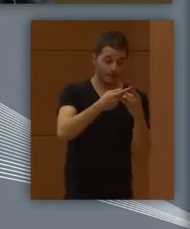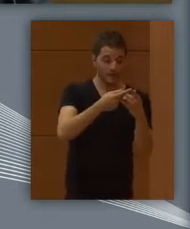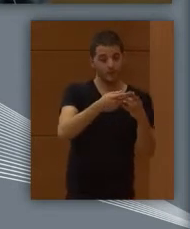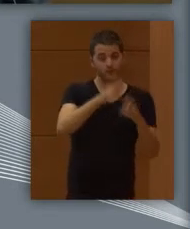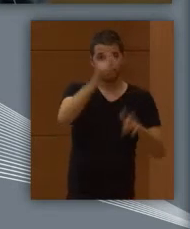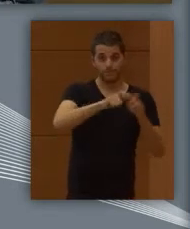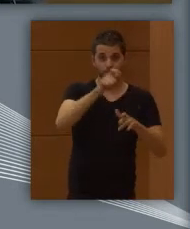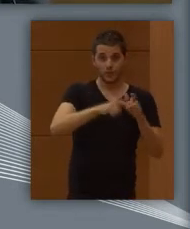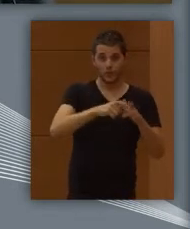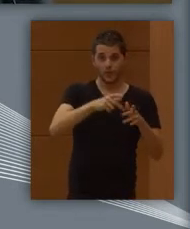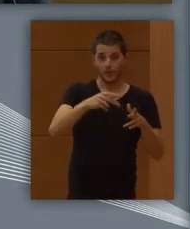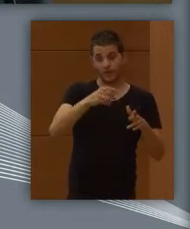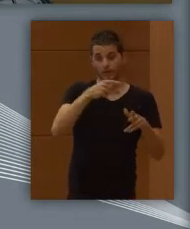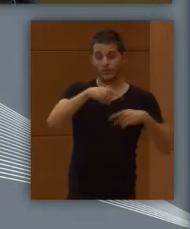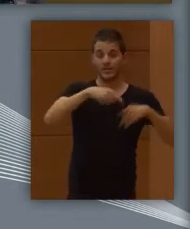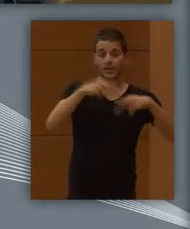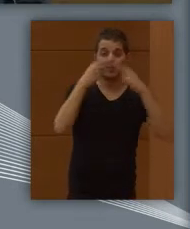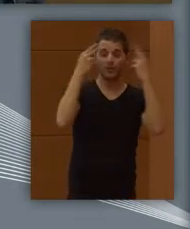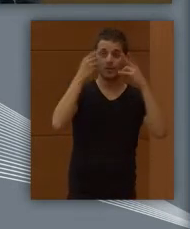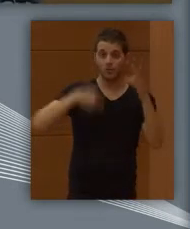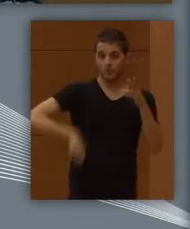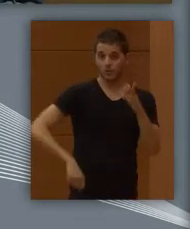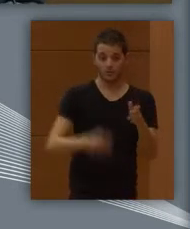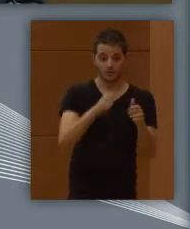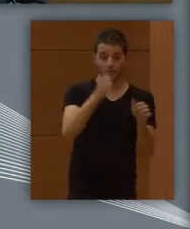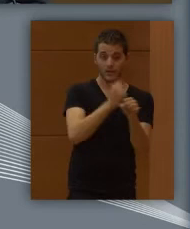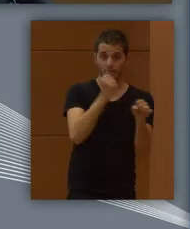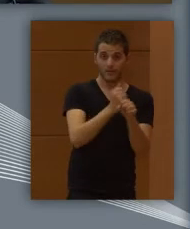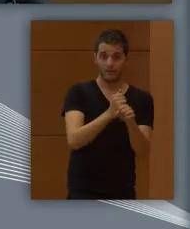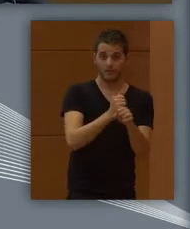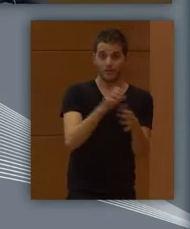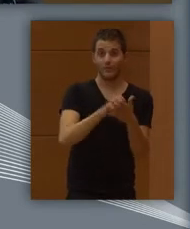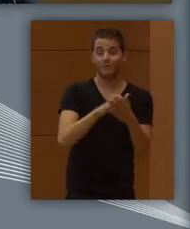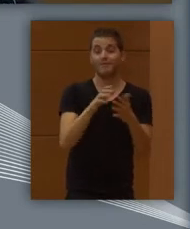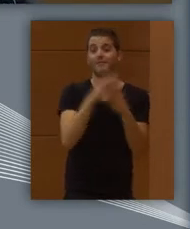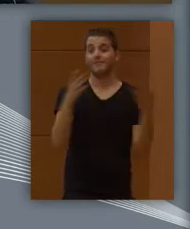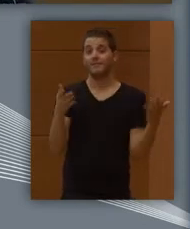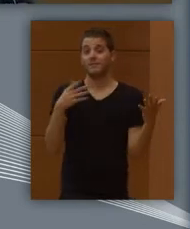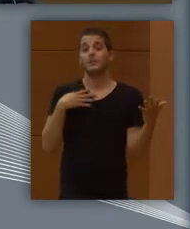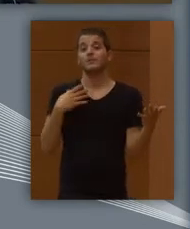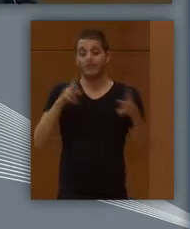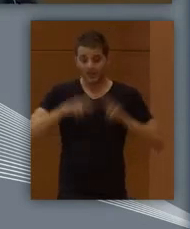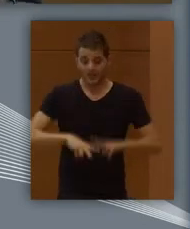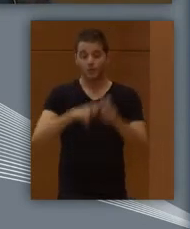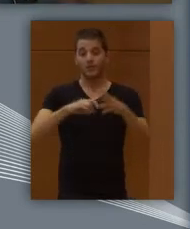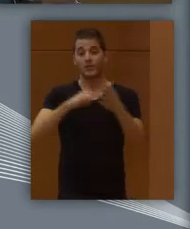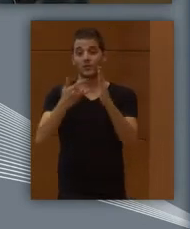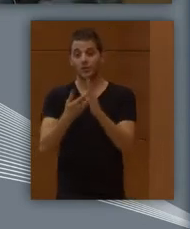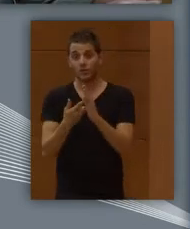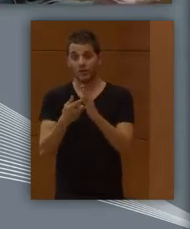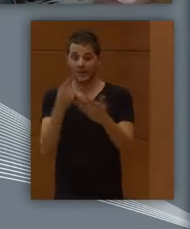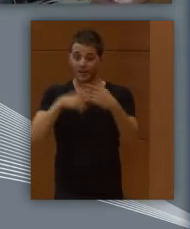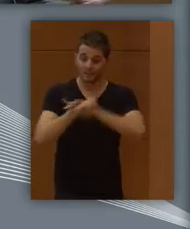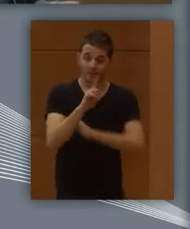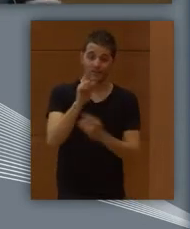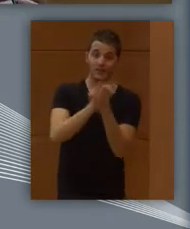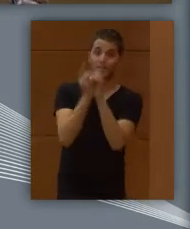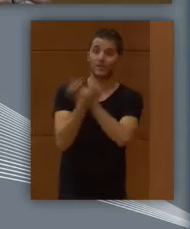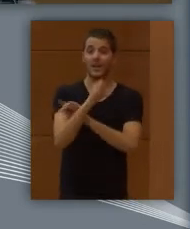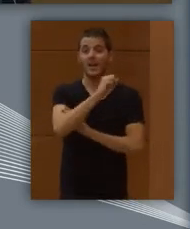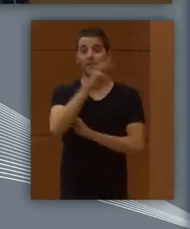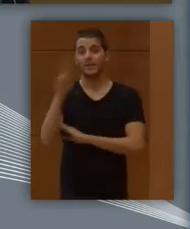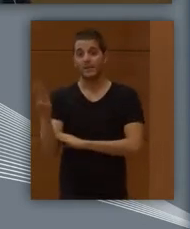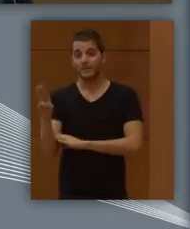los transportes públicos, ¿no? Y qué duda cabe, finalmente, la innovación tecnológica, la evolución de las aplicaciones